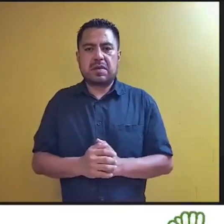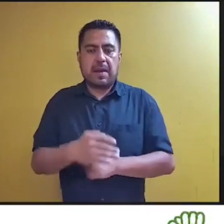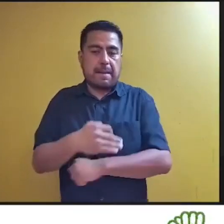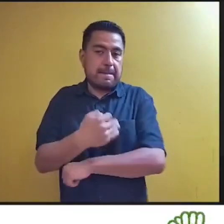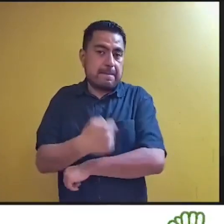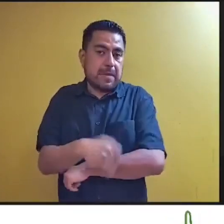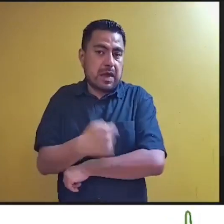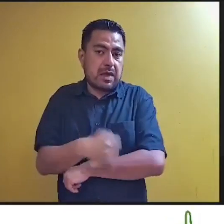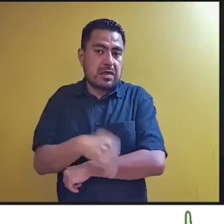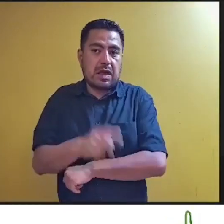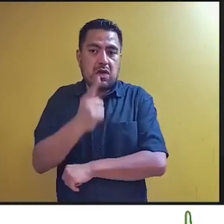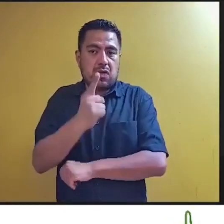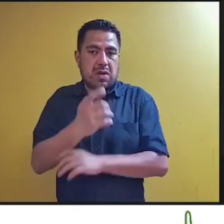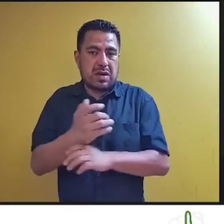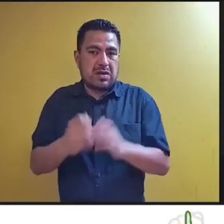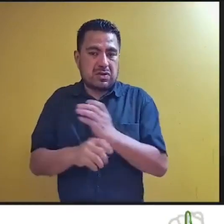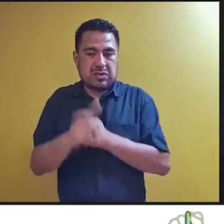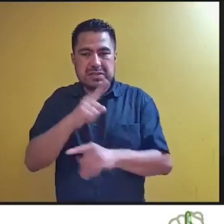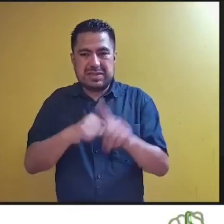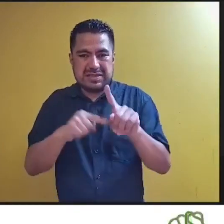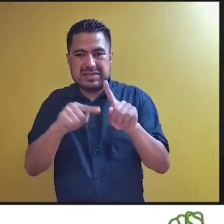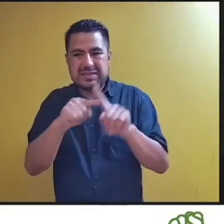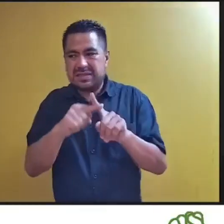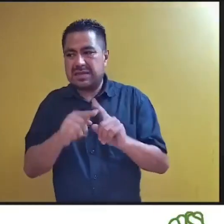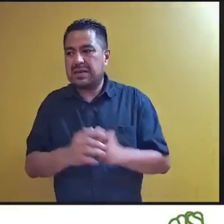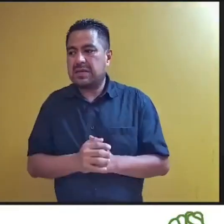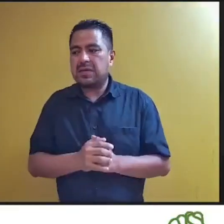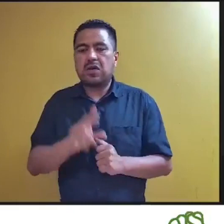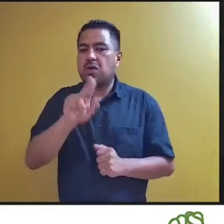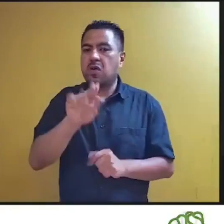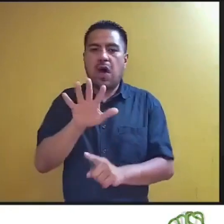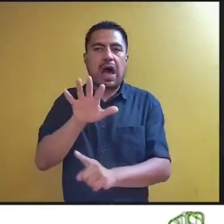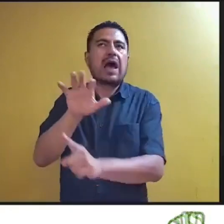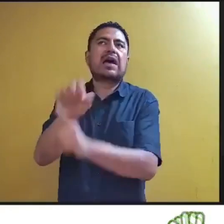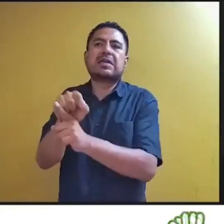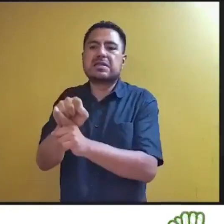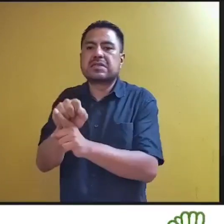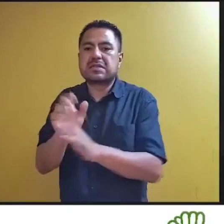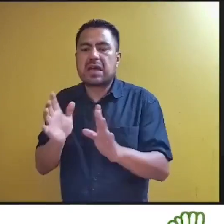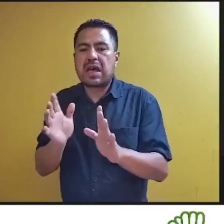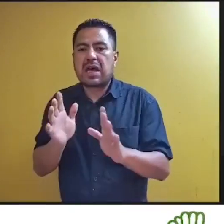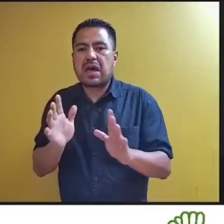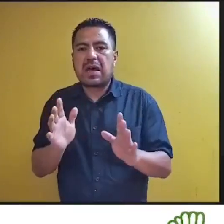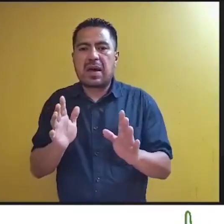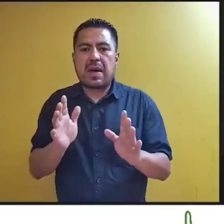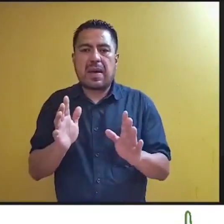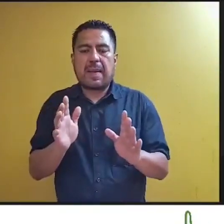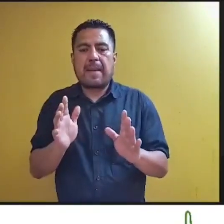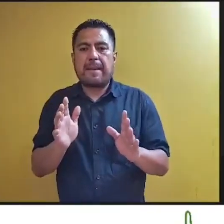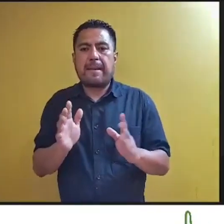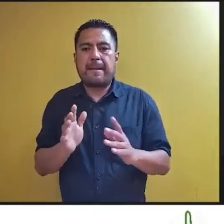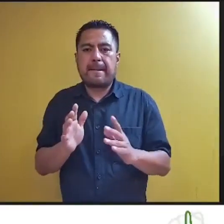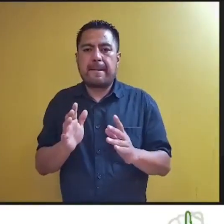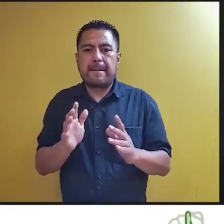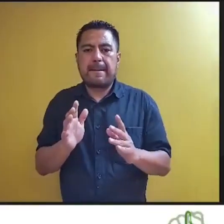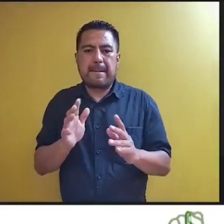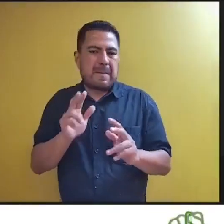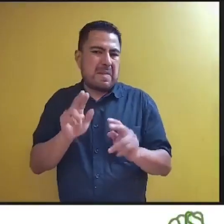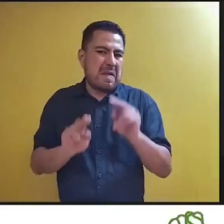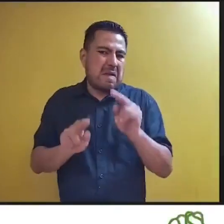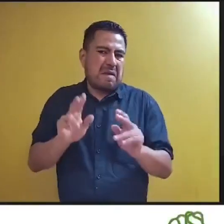mientras una acción afirmativa no alcance el